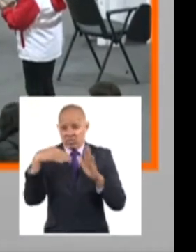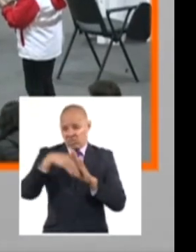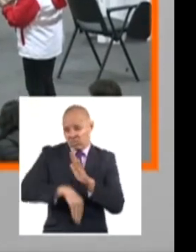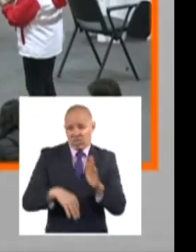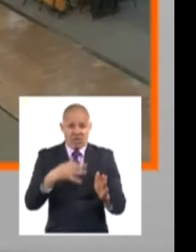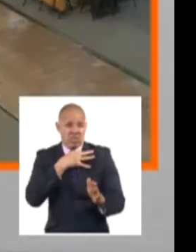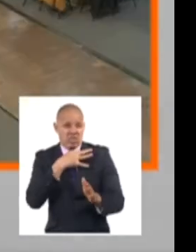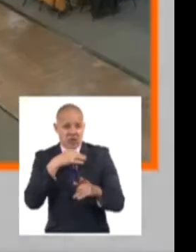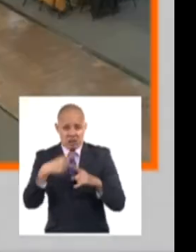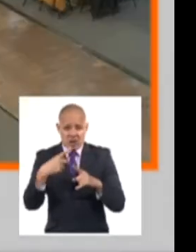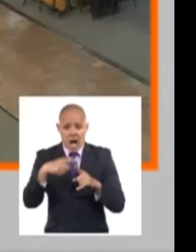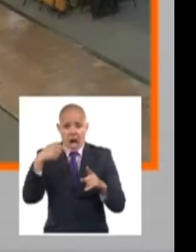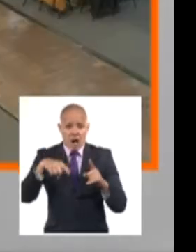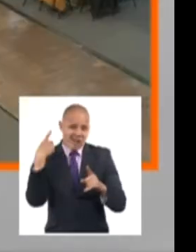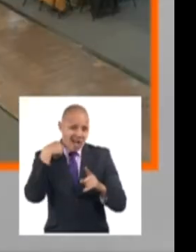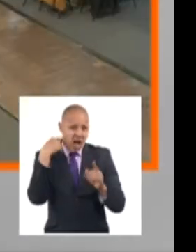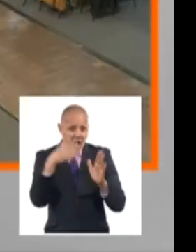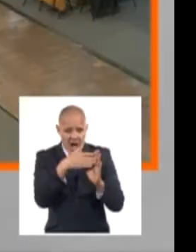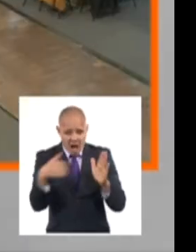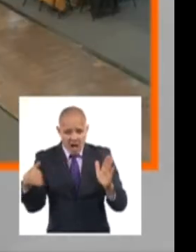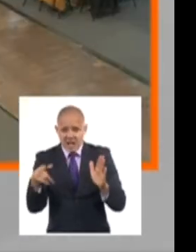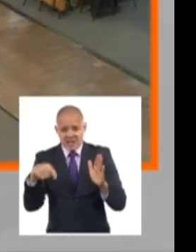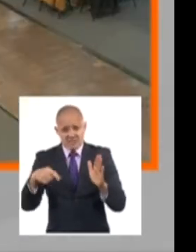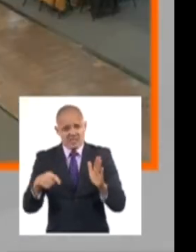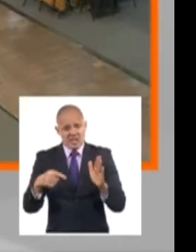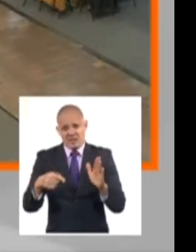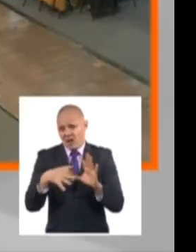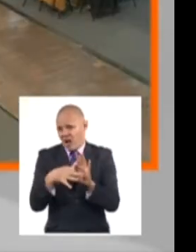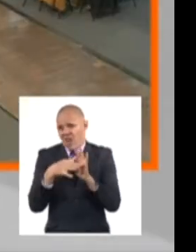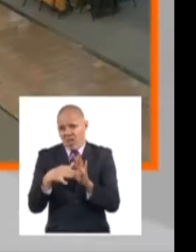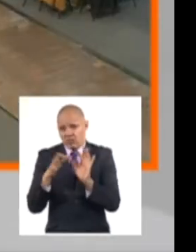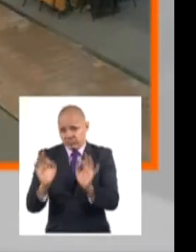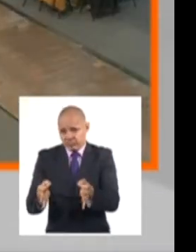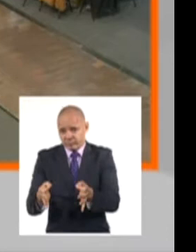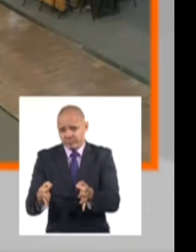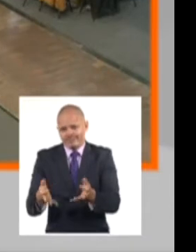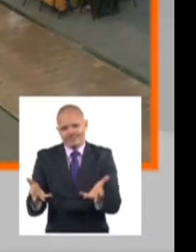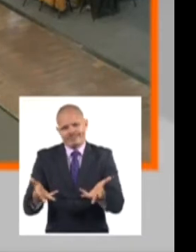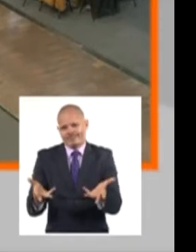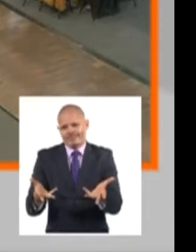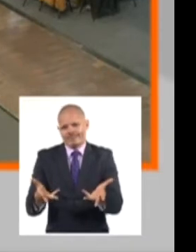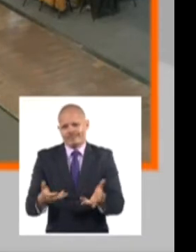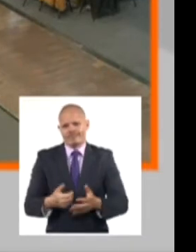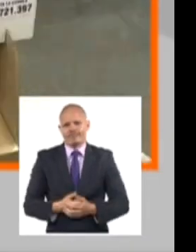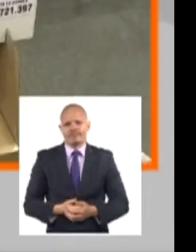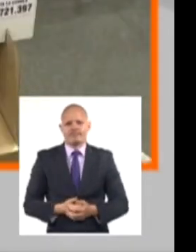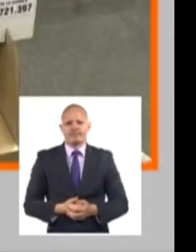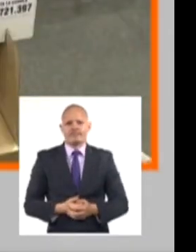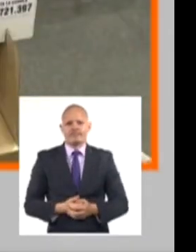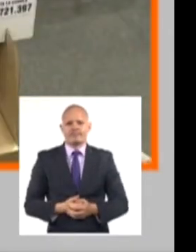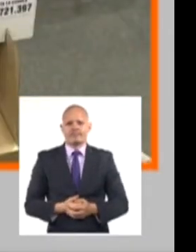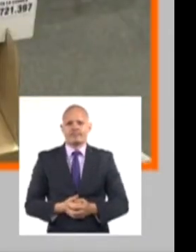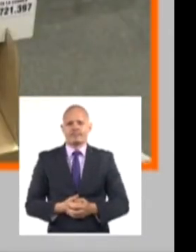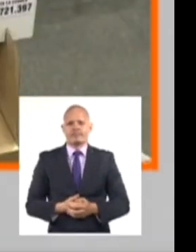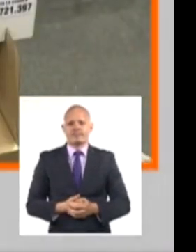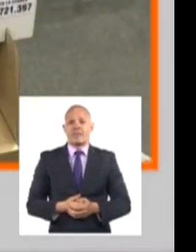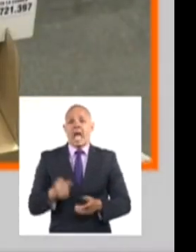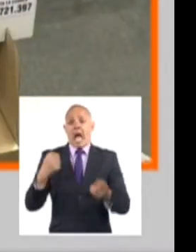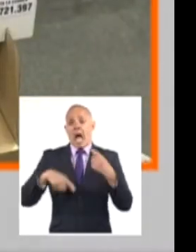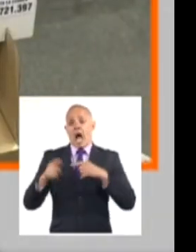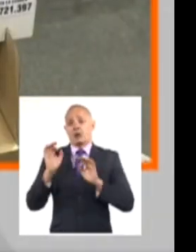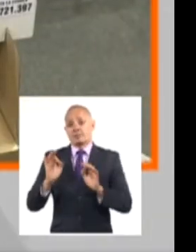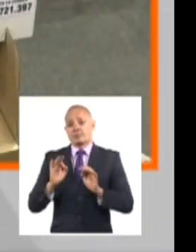los últimos en los últimos tiempos el mandato de educar punto que edu que termina con una aceptación bajísima que creo que está por debajo